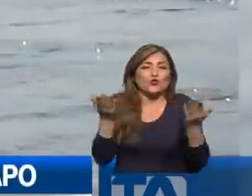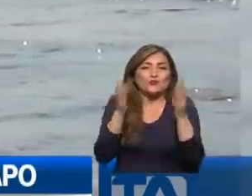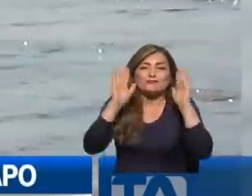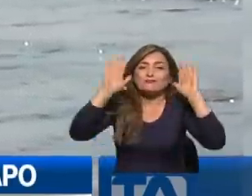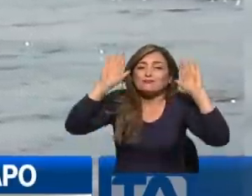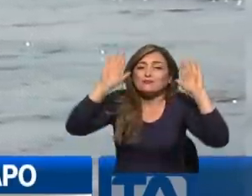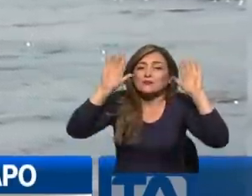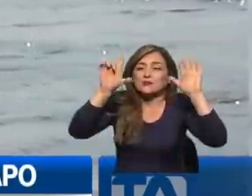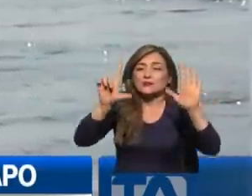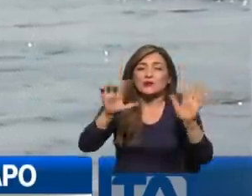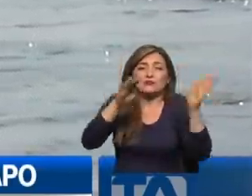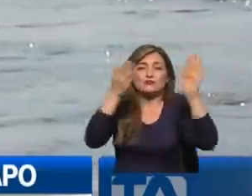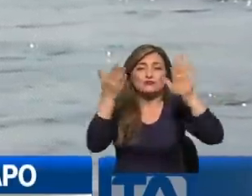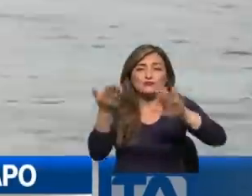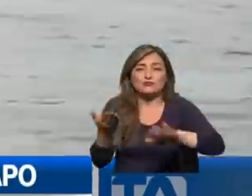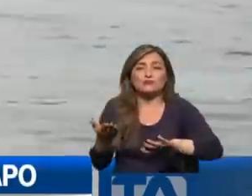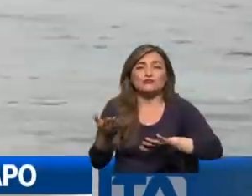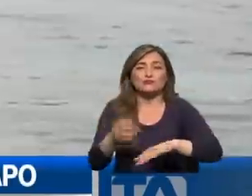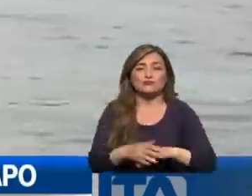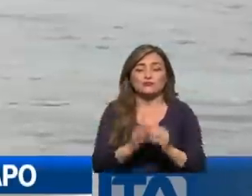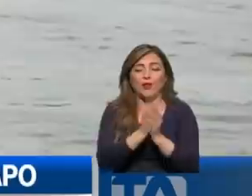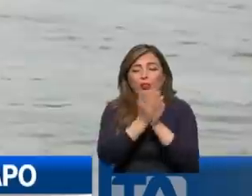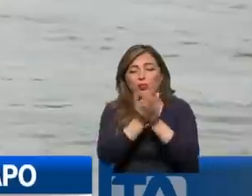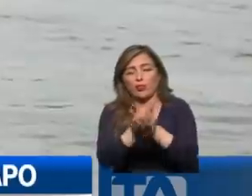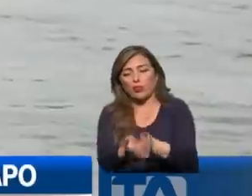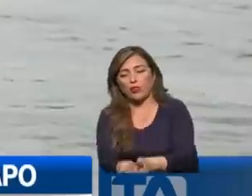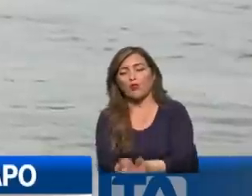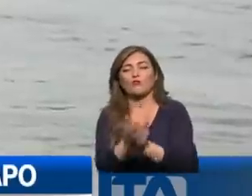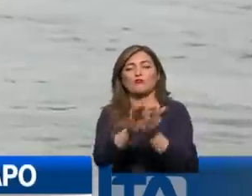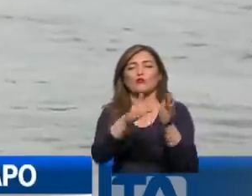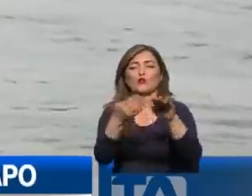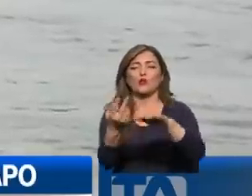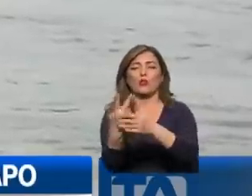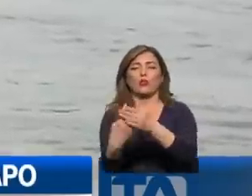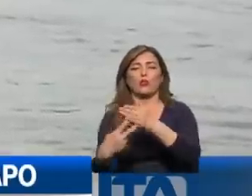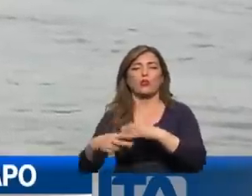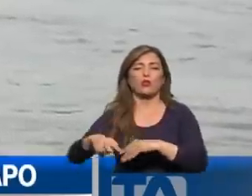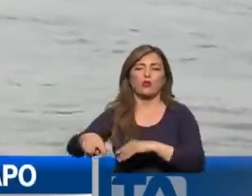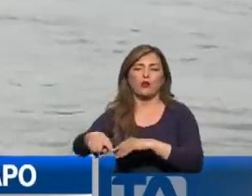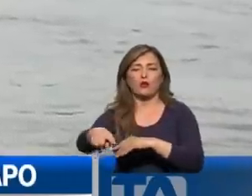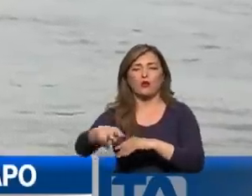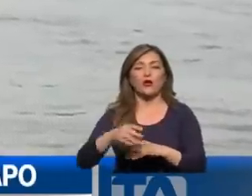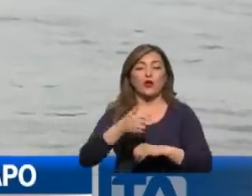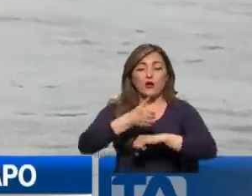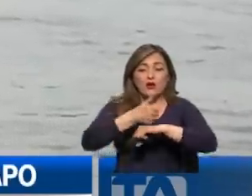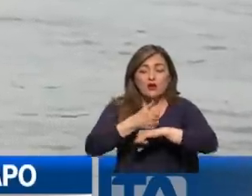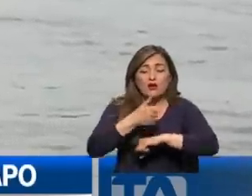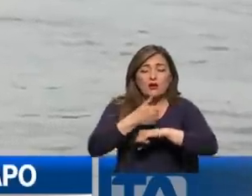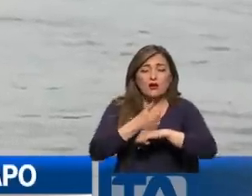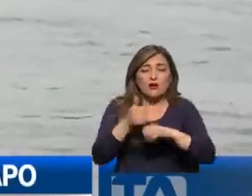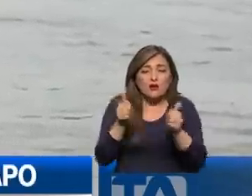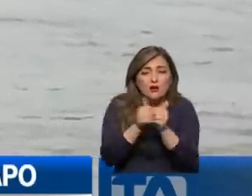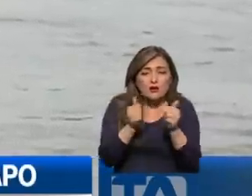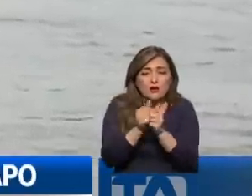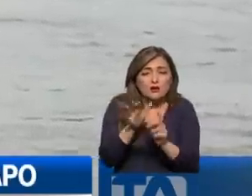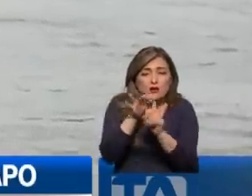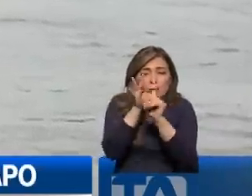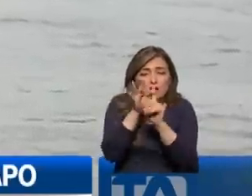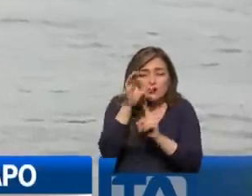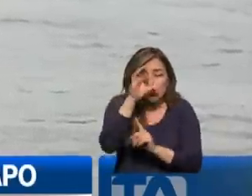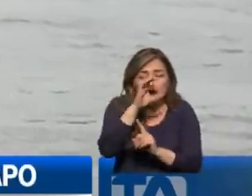paradero y 7 fallecieron producto del naufragio. Las autoridades ya desplazaron al personal de rescate y a su